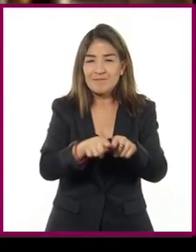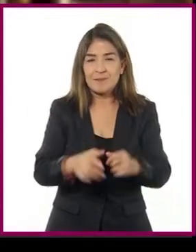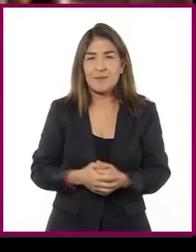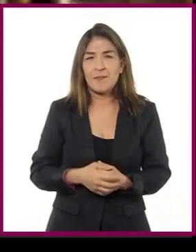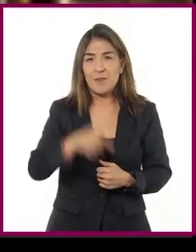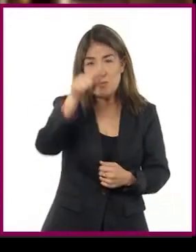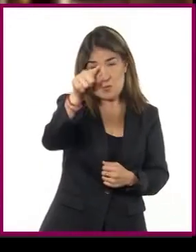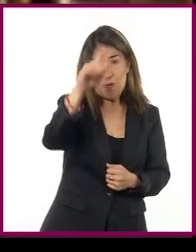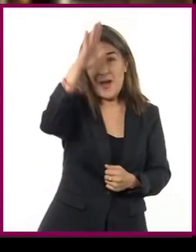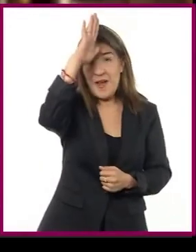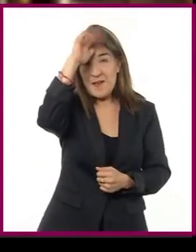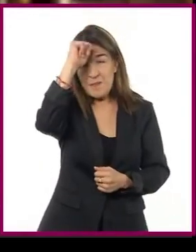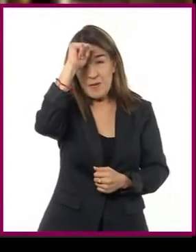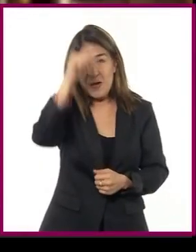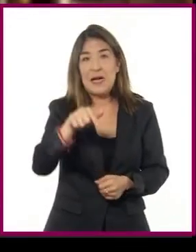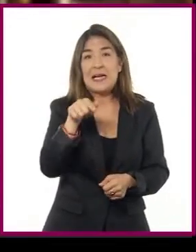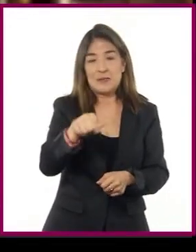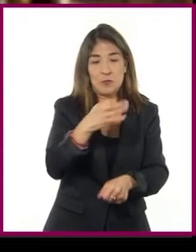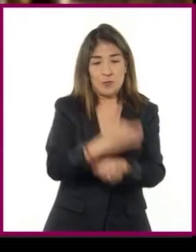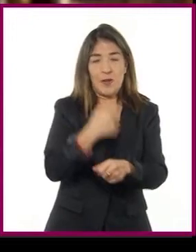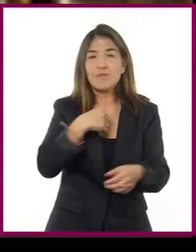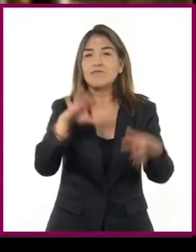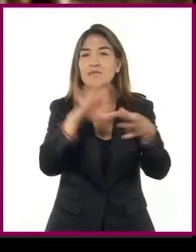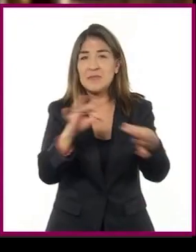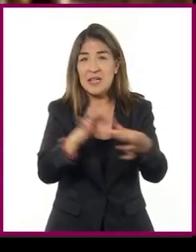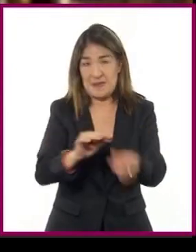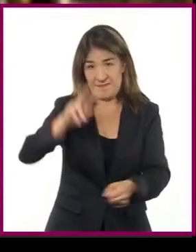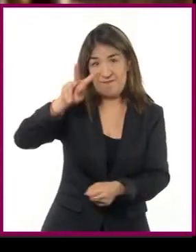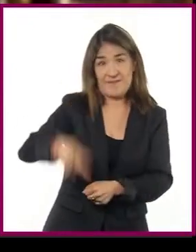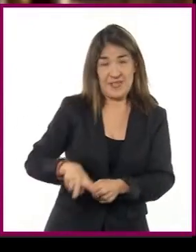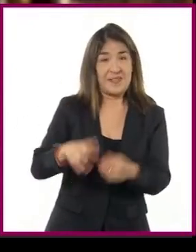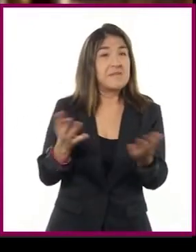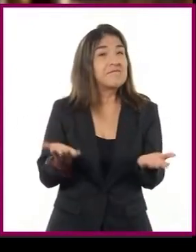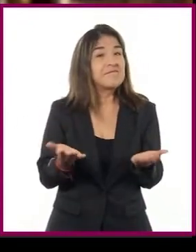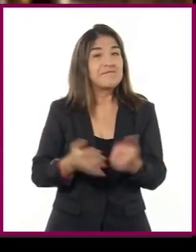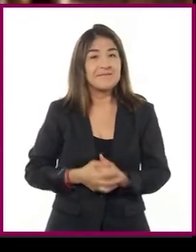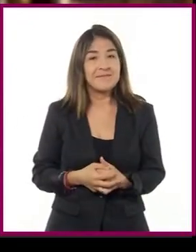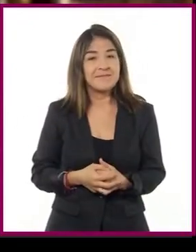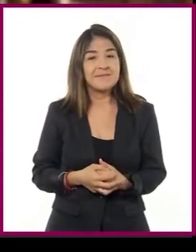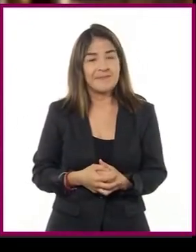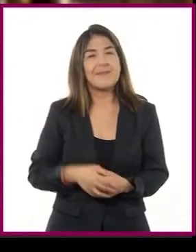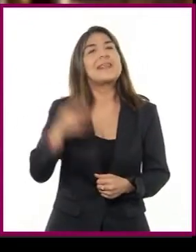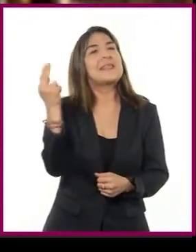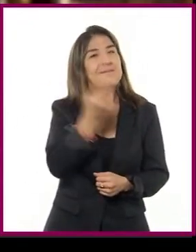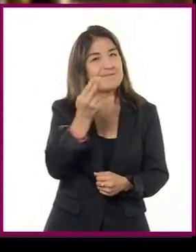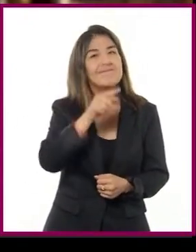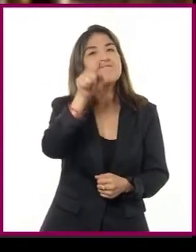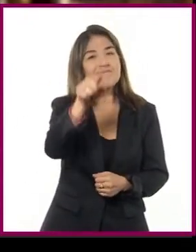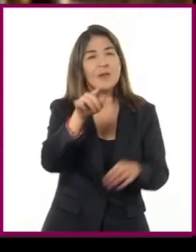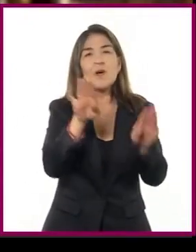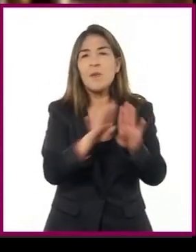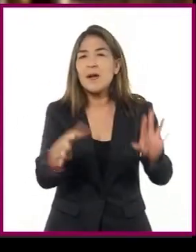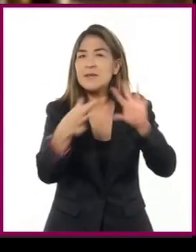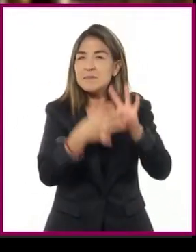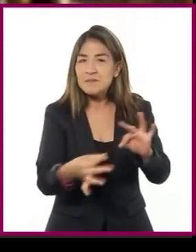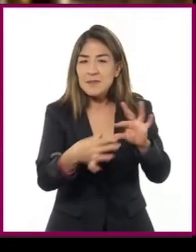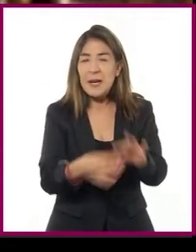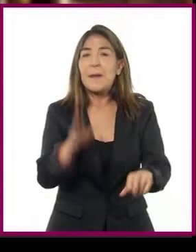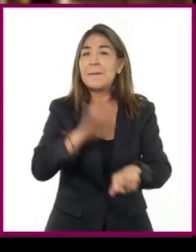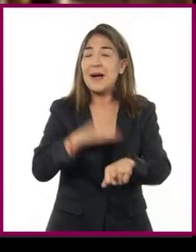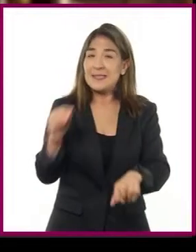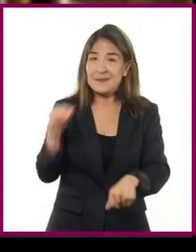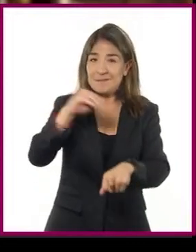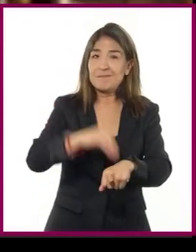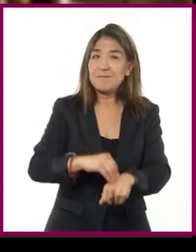de acuerdo en que esas afirmaciones son verdaderas? ¿Necesitan alguna explicación